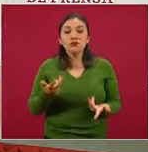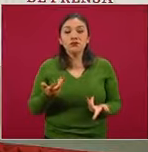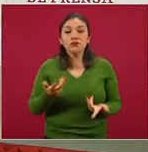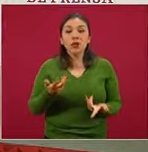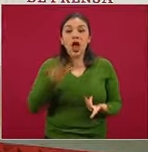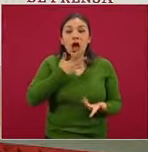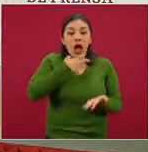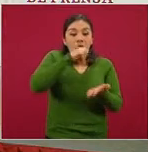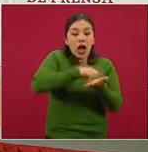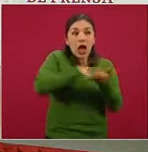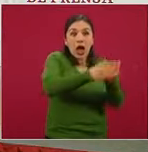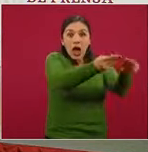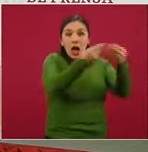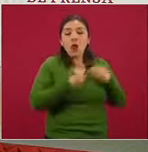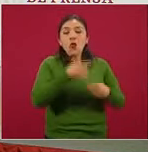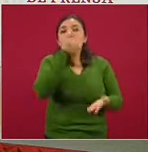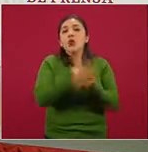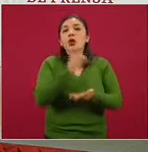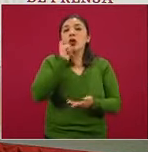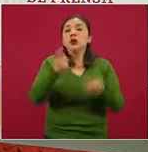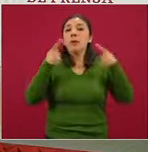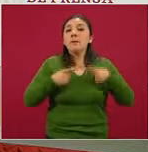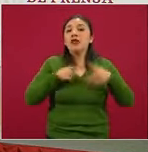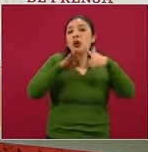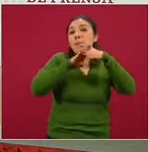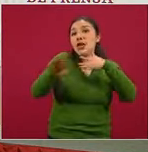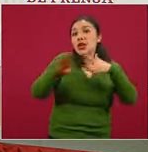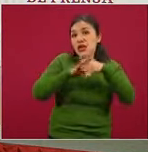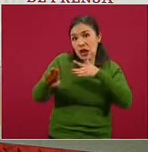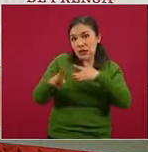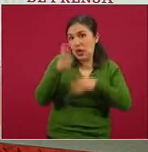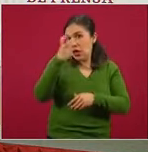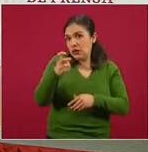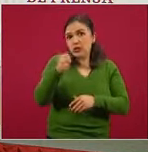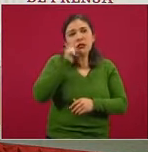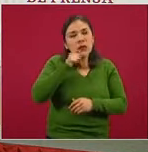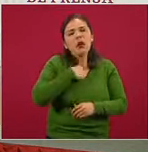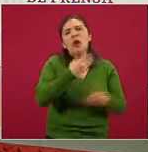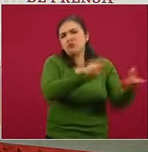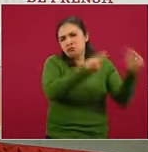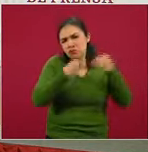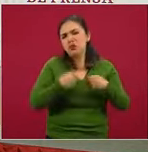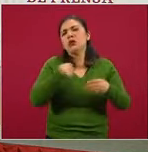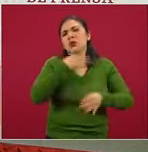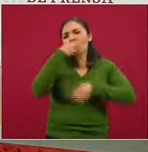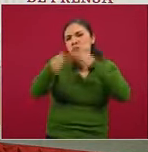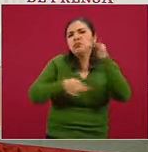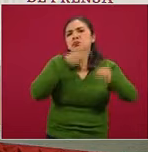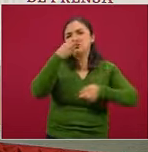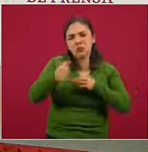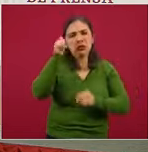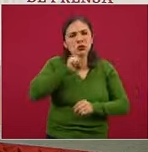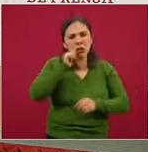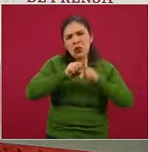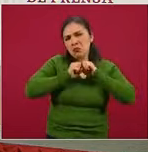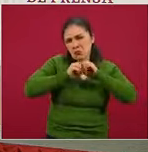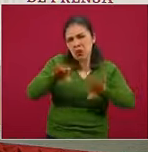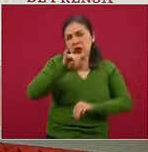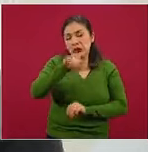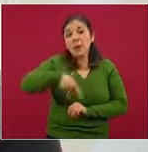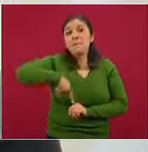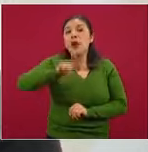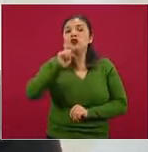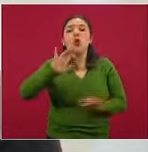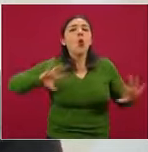que se registra solamente es si es población migrante. Este es el informe que sí periódicamente se realiza, publica y difunde, pero habla